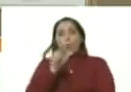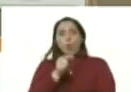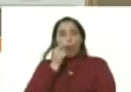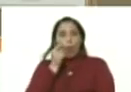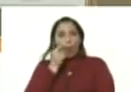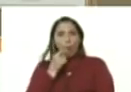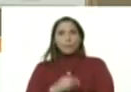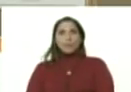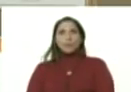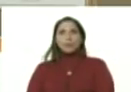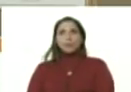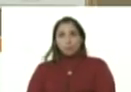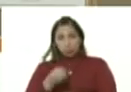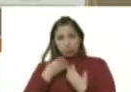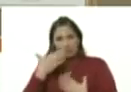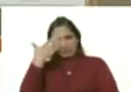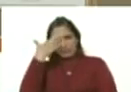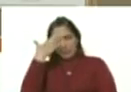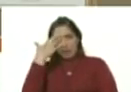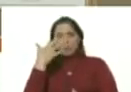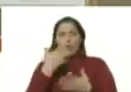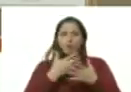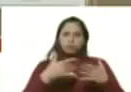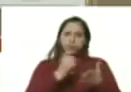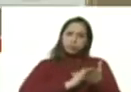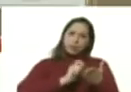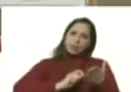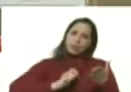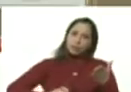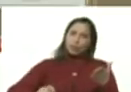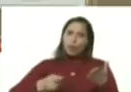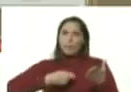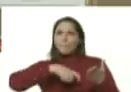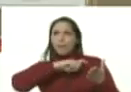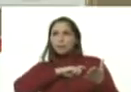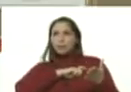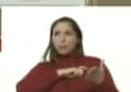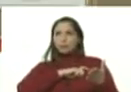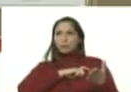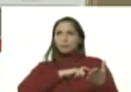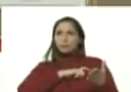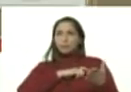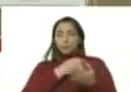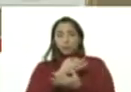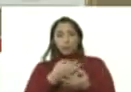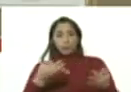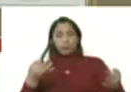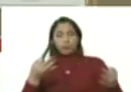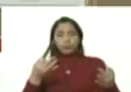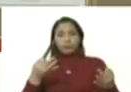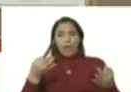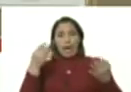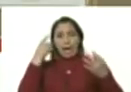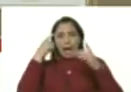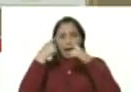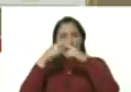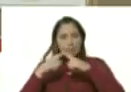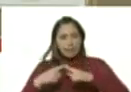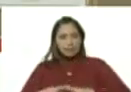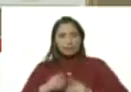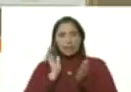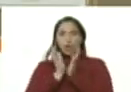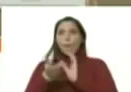bien lo conocemos, escritor, historiador, español, excelente analista geopolítico, Leo Gabriel,